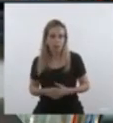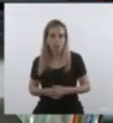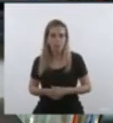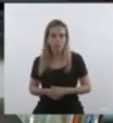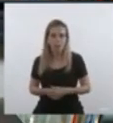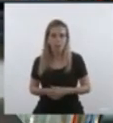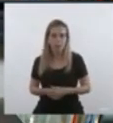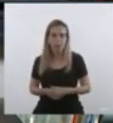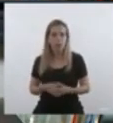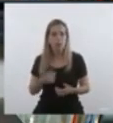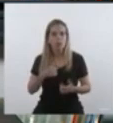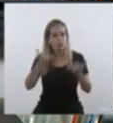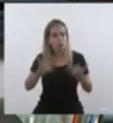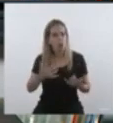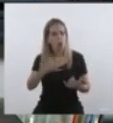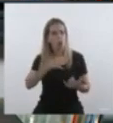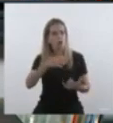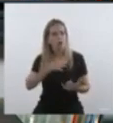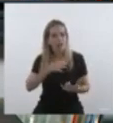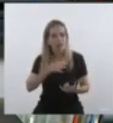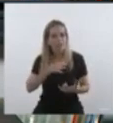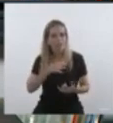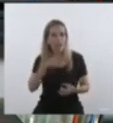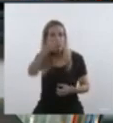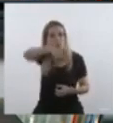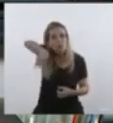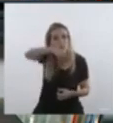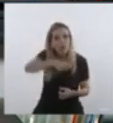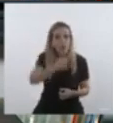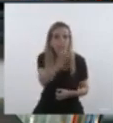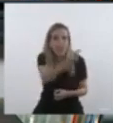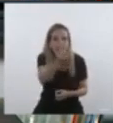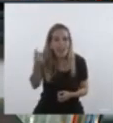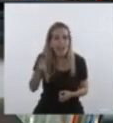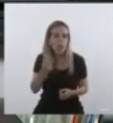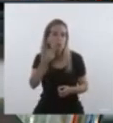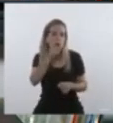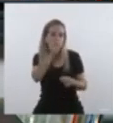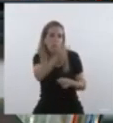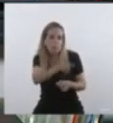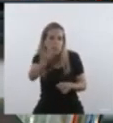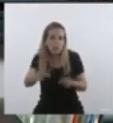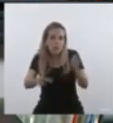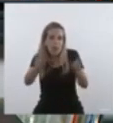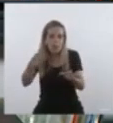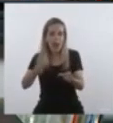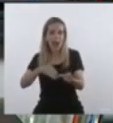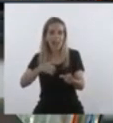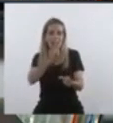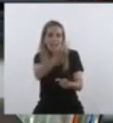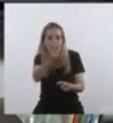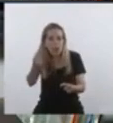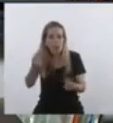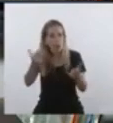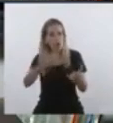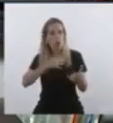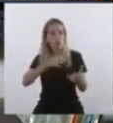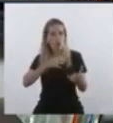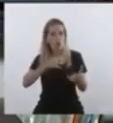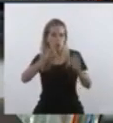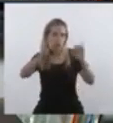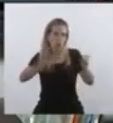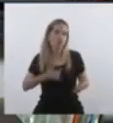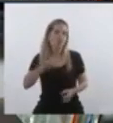Yo confío en cada uno de ustedes, confío en cada argentino y en cada argentina. Sé que la inmensa mayoría